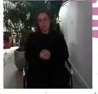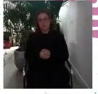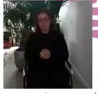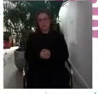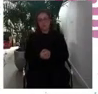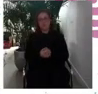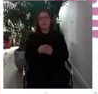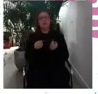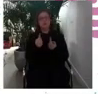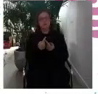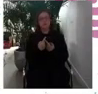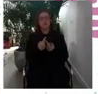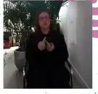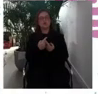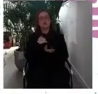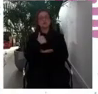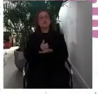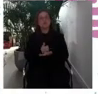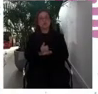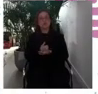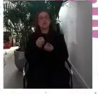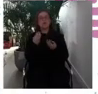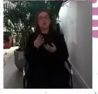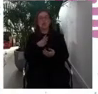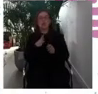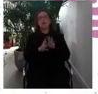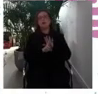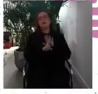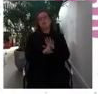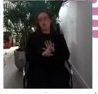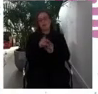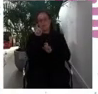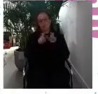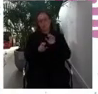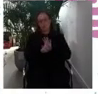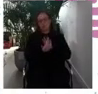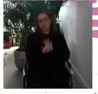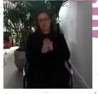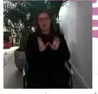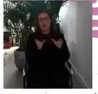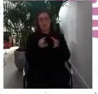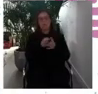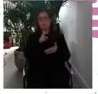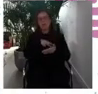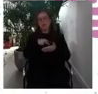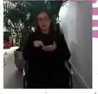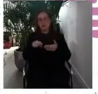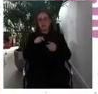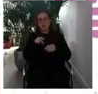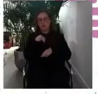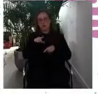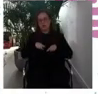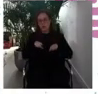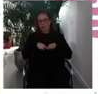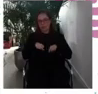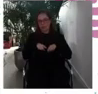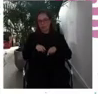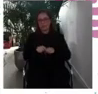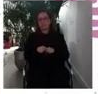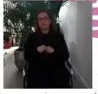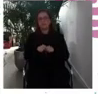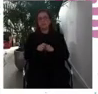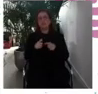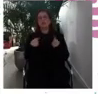Tenemos presencia a través de referentes de este consejo en el equipo de planificación municipal.